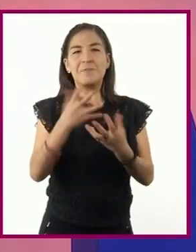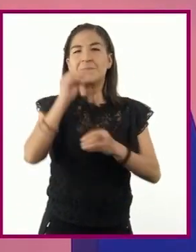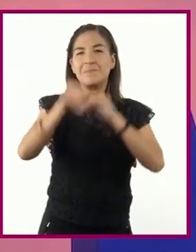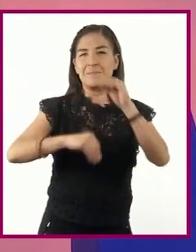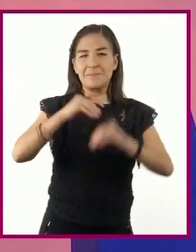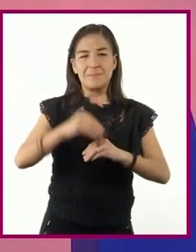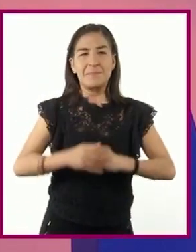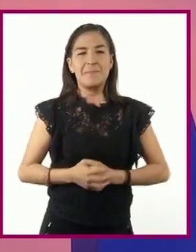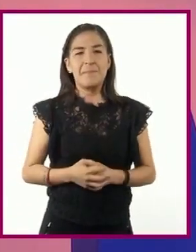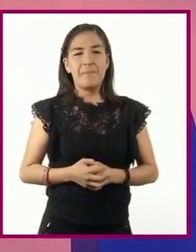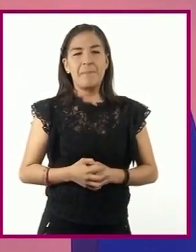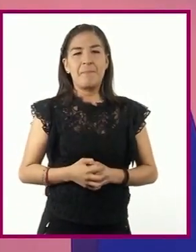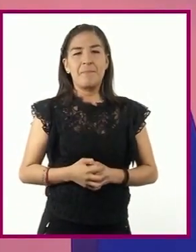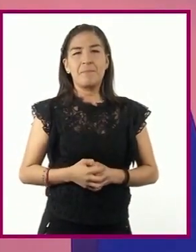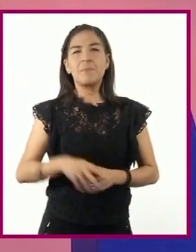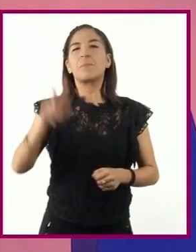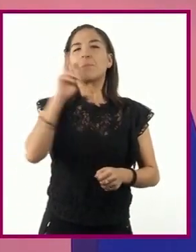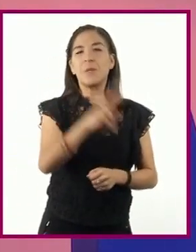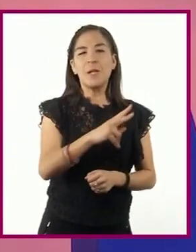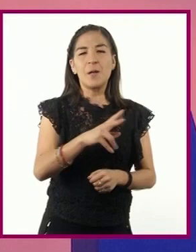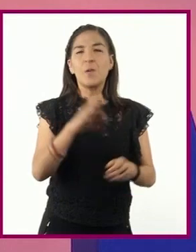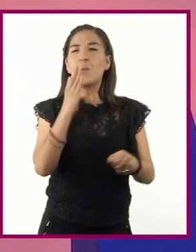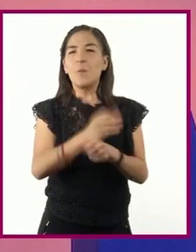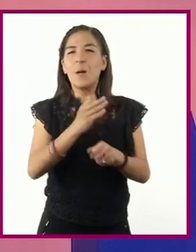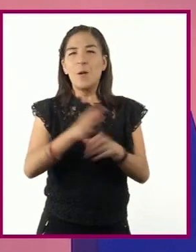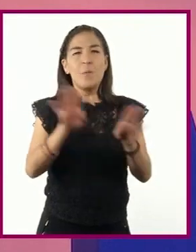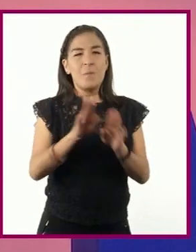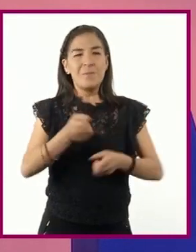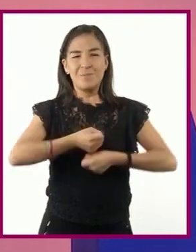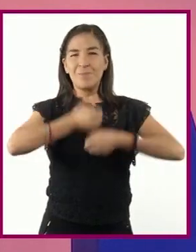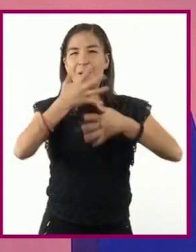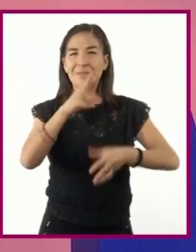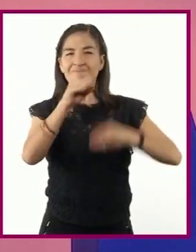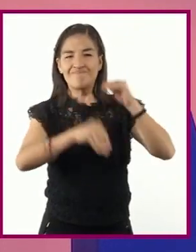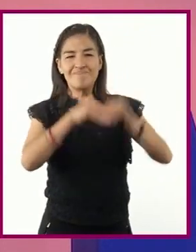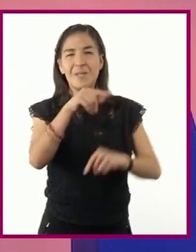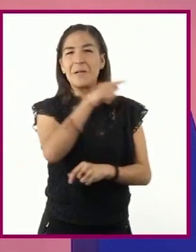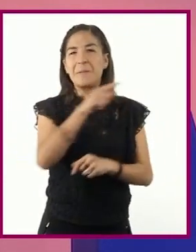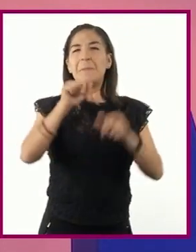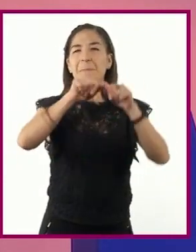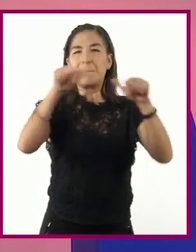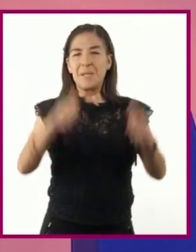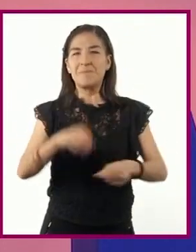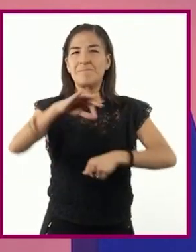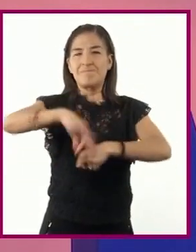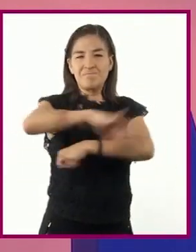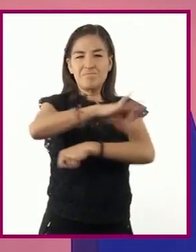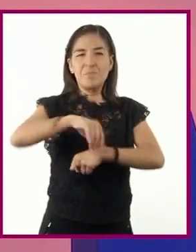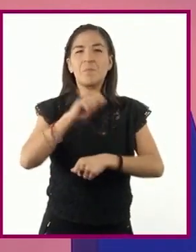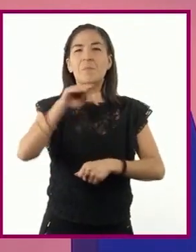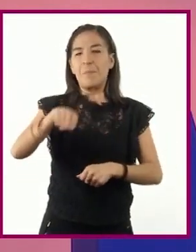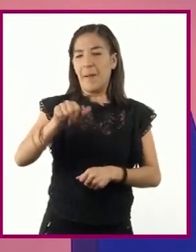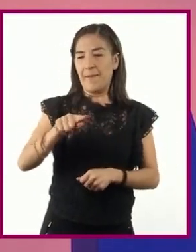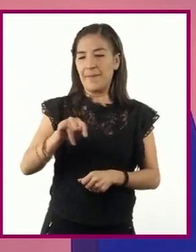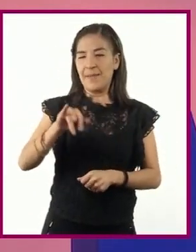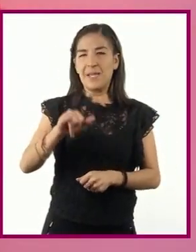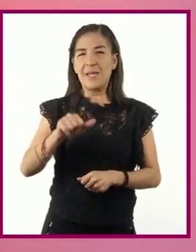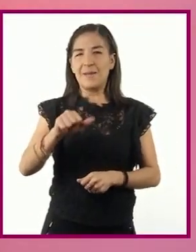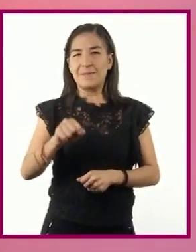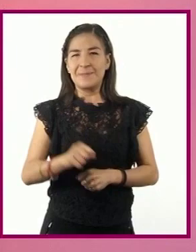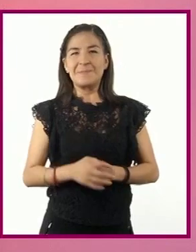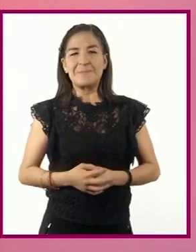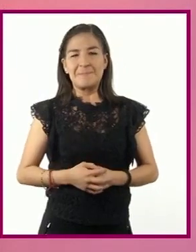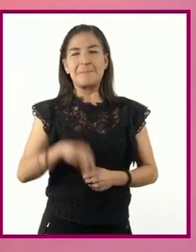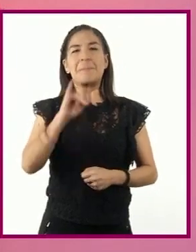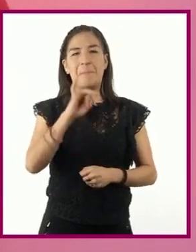composición. Podemos ver este poema plástico que me gusta del artista y arquitecto Matías Weritz.